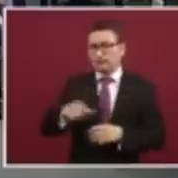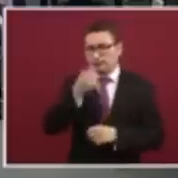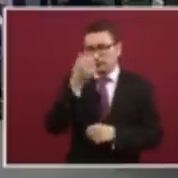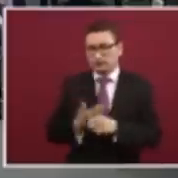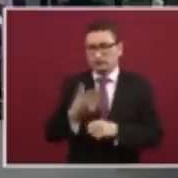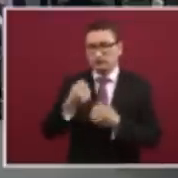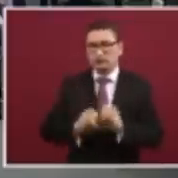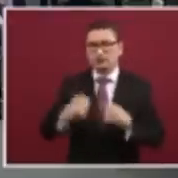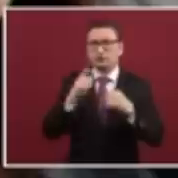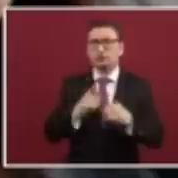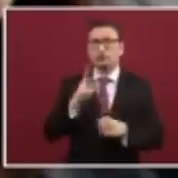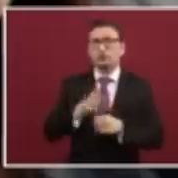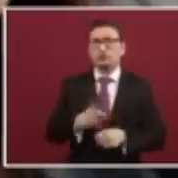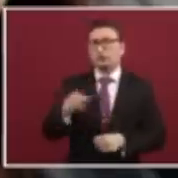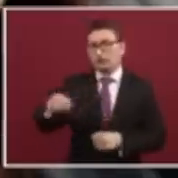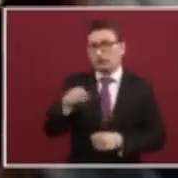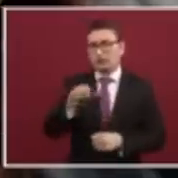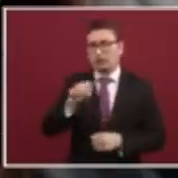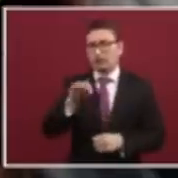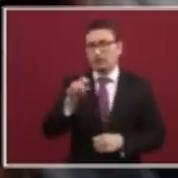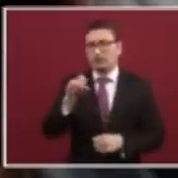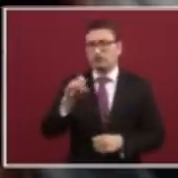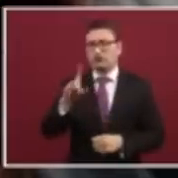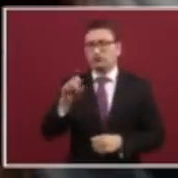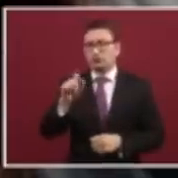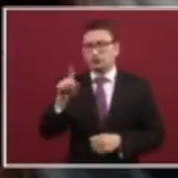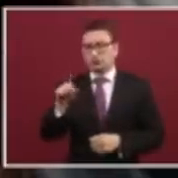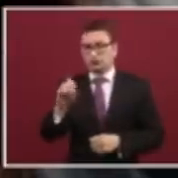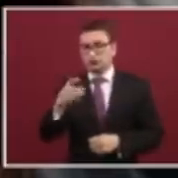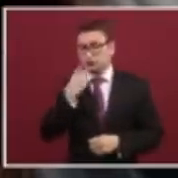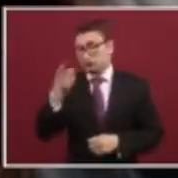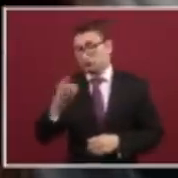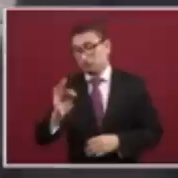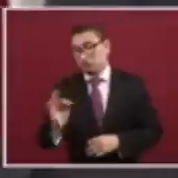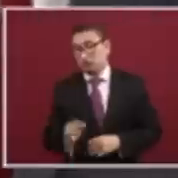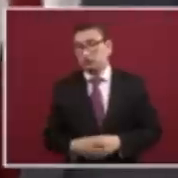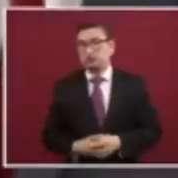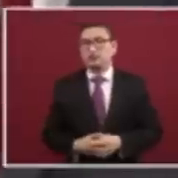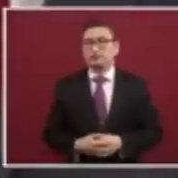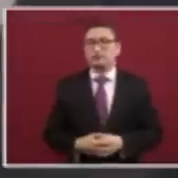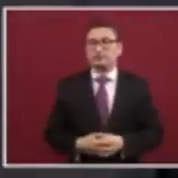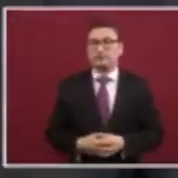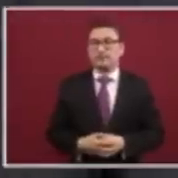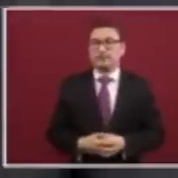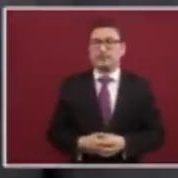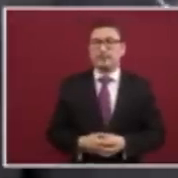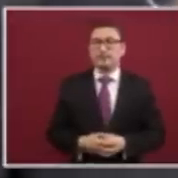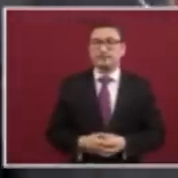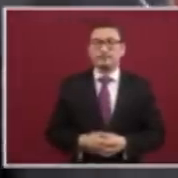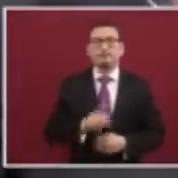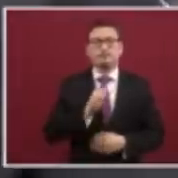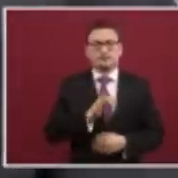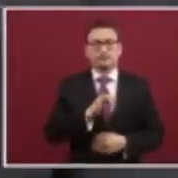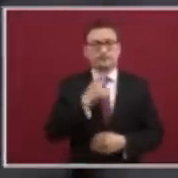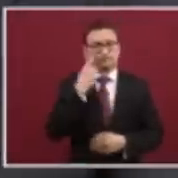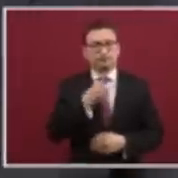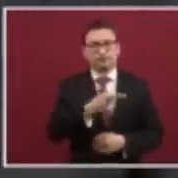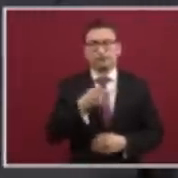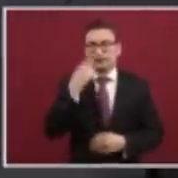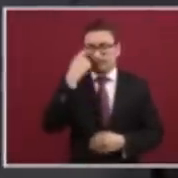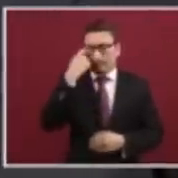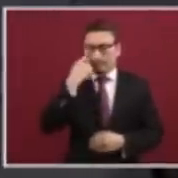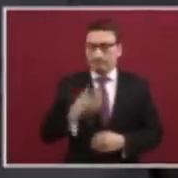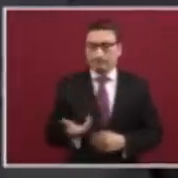Seguridad, Alfonso Durazo, pues lo está considerando seriamente. Gracias. Sí, miren, así